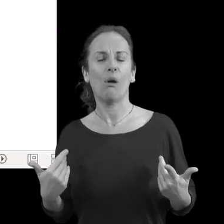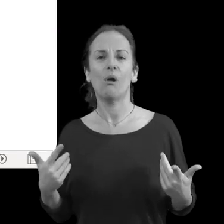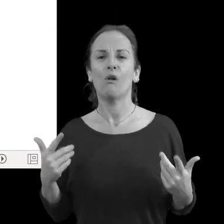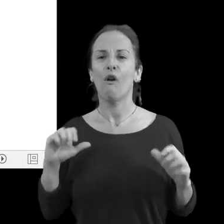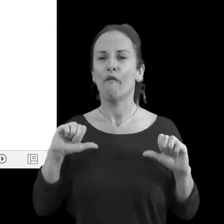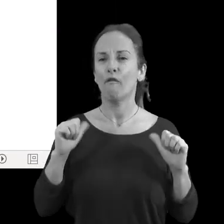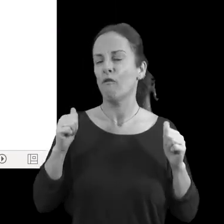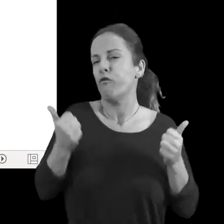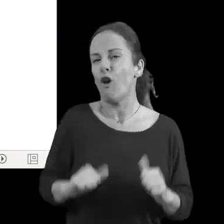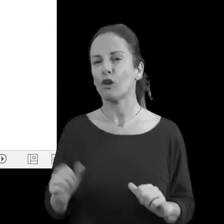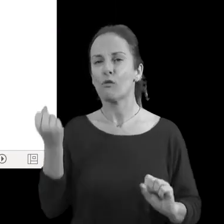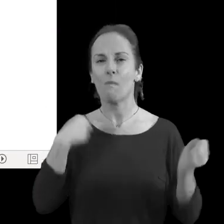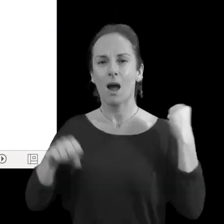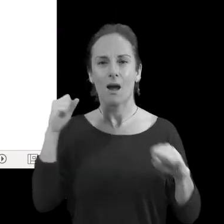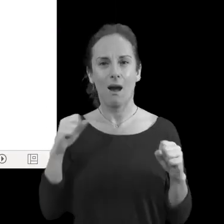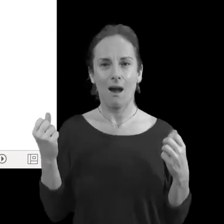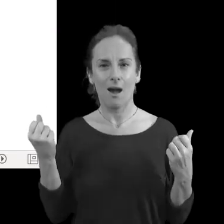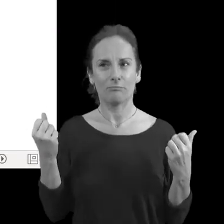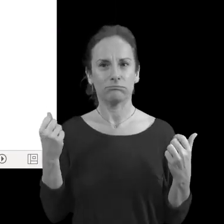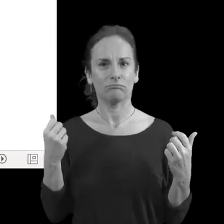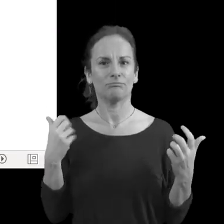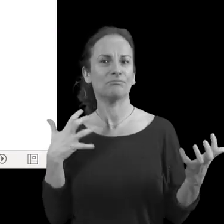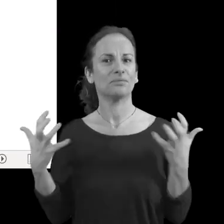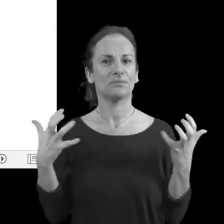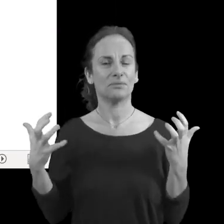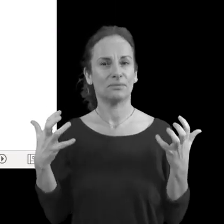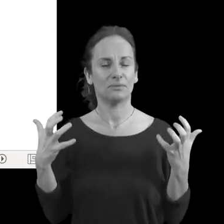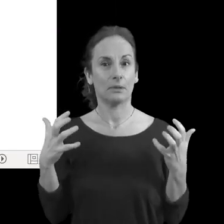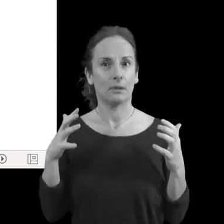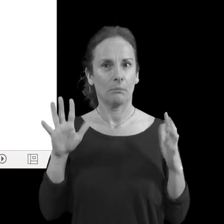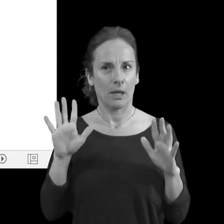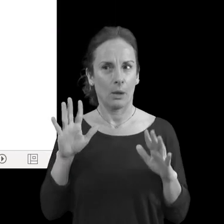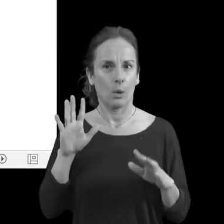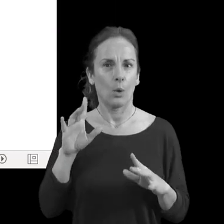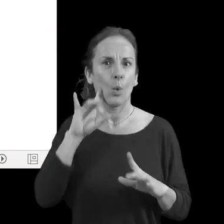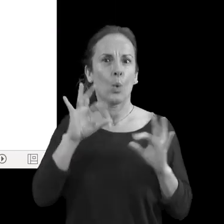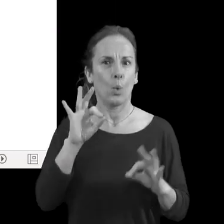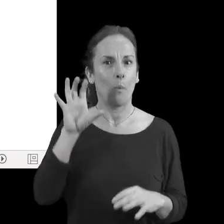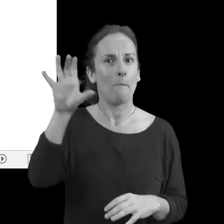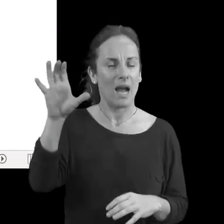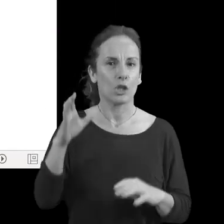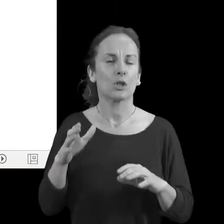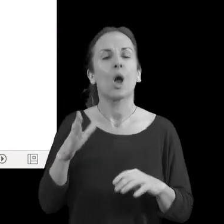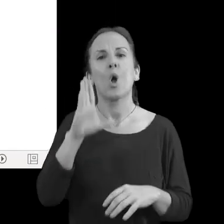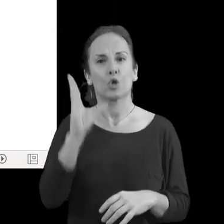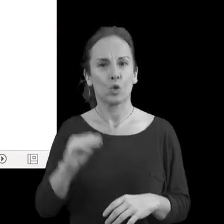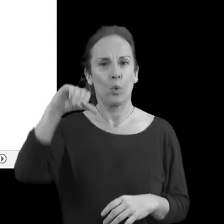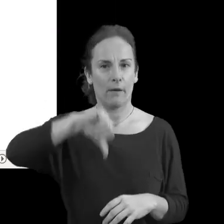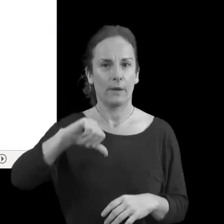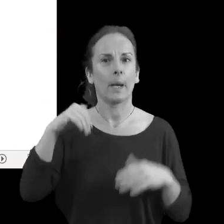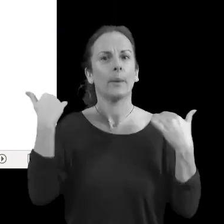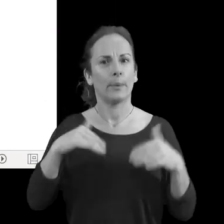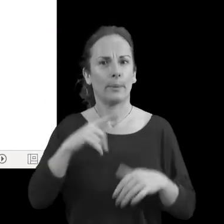podríamos decir, su atractivo también, ¿no? En un país como Sudáfrica, ¿no? Y bueno, por aquí podríamos seguir hablando